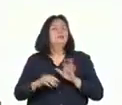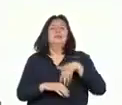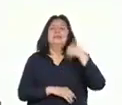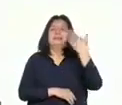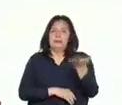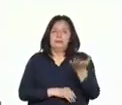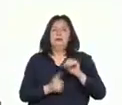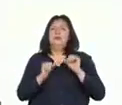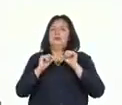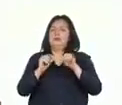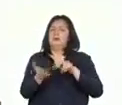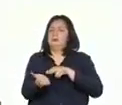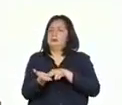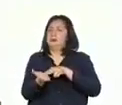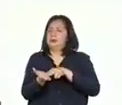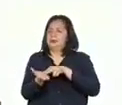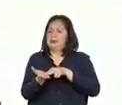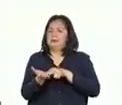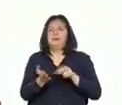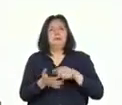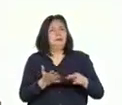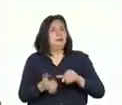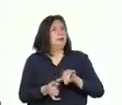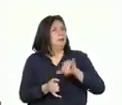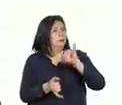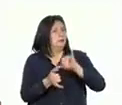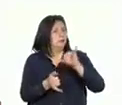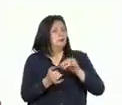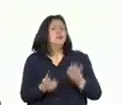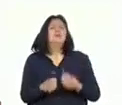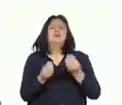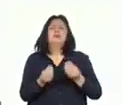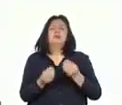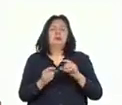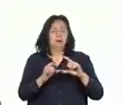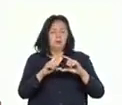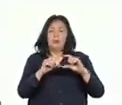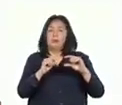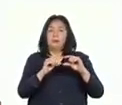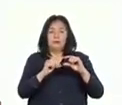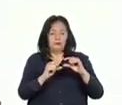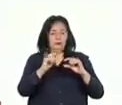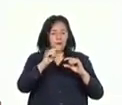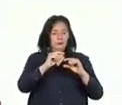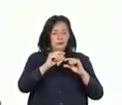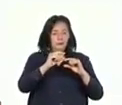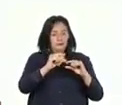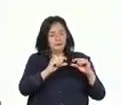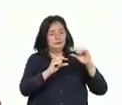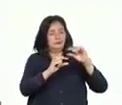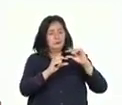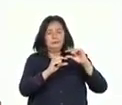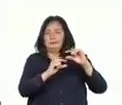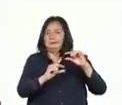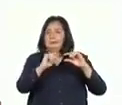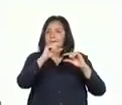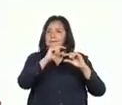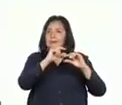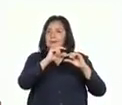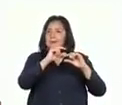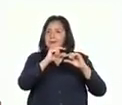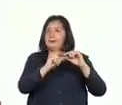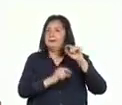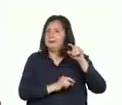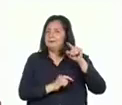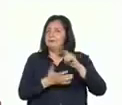Luego siguieron con el borrador. Para medir al borrador pusieron los cuadraditos los unos sobre los otros. De